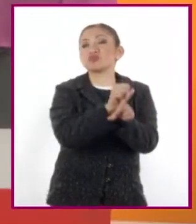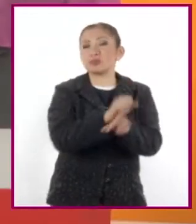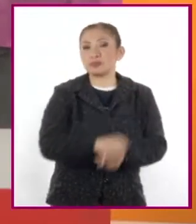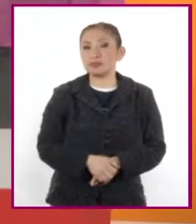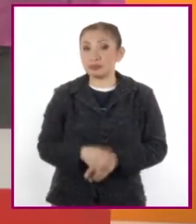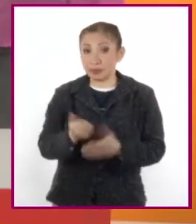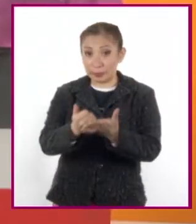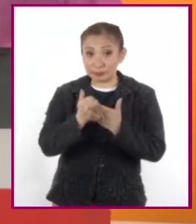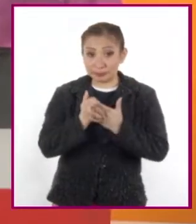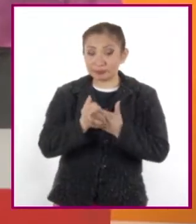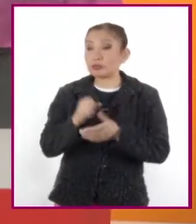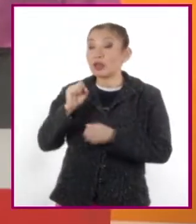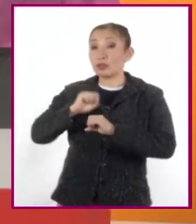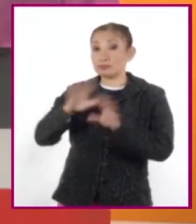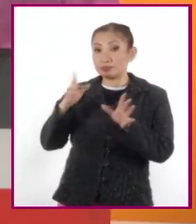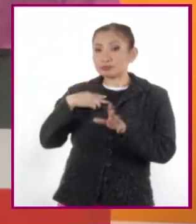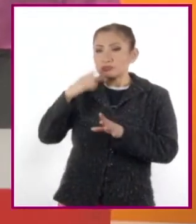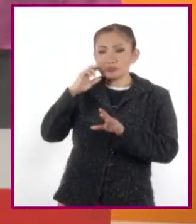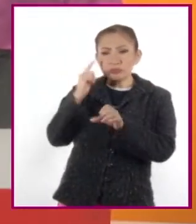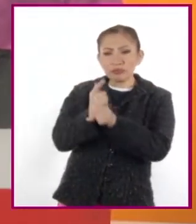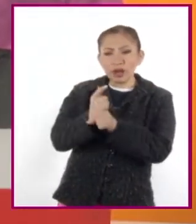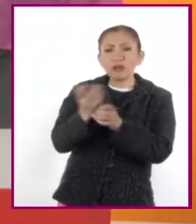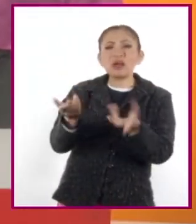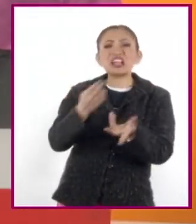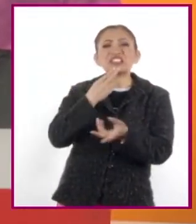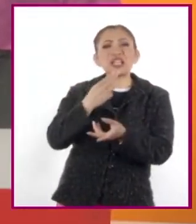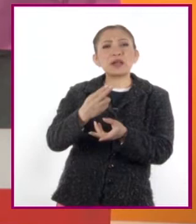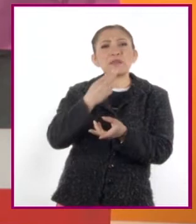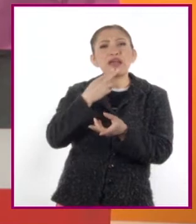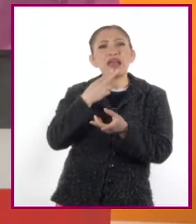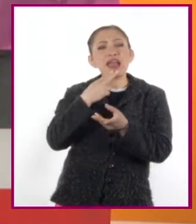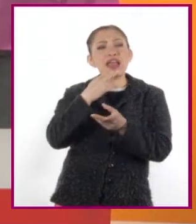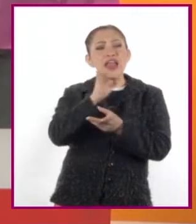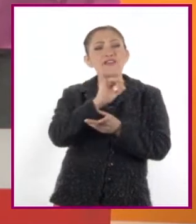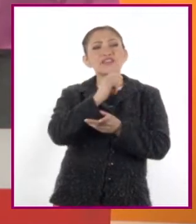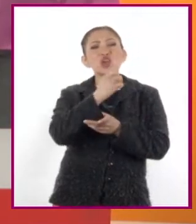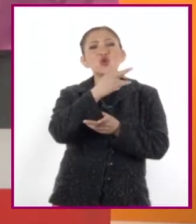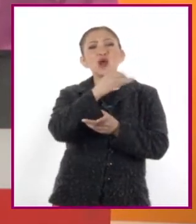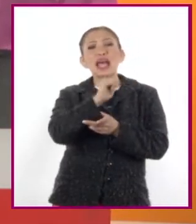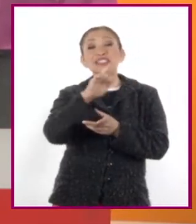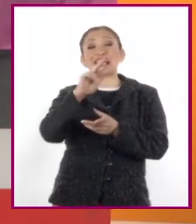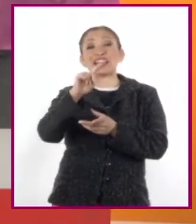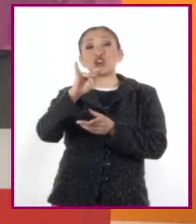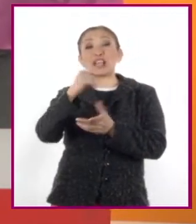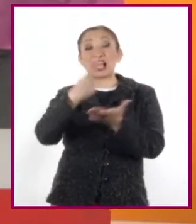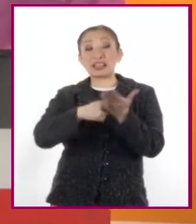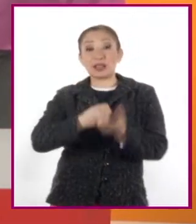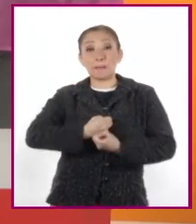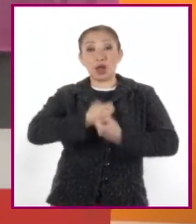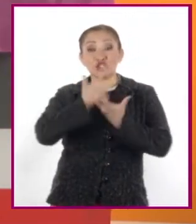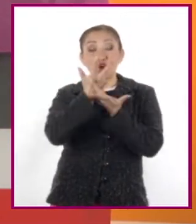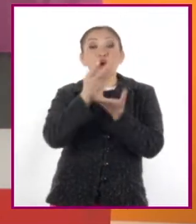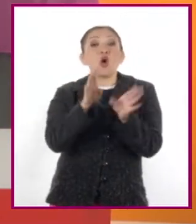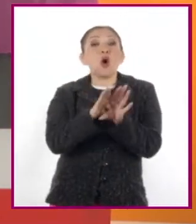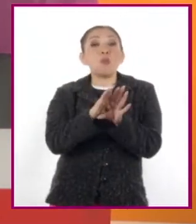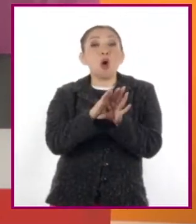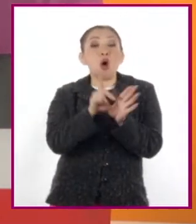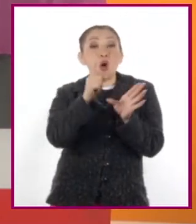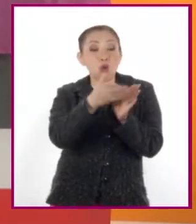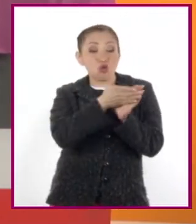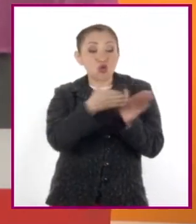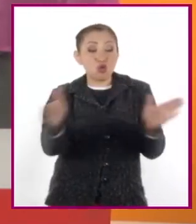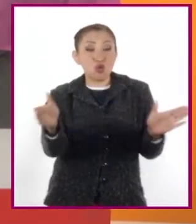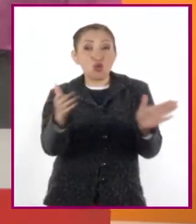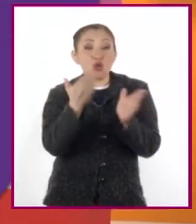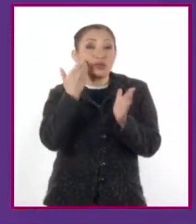Claro que sí. Identifica la función y características de las figuras retóricas en los poemas a partir de un movimiento